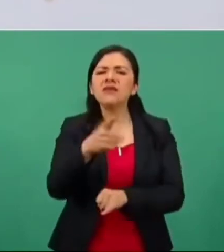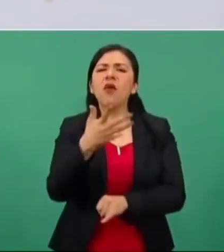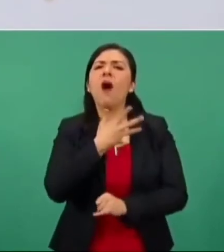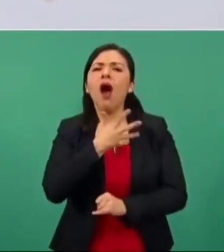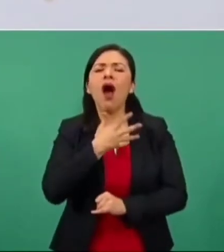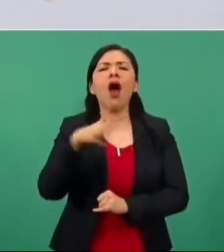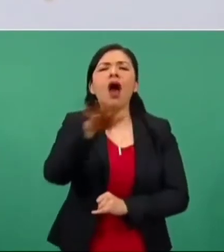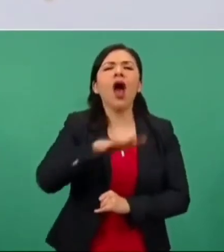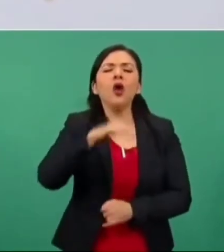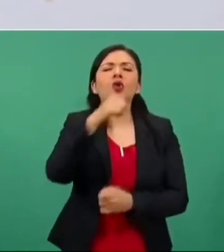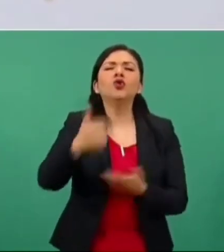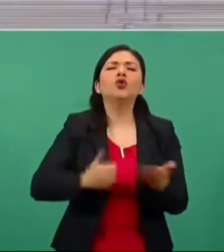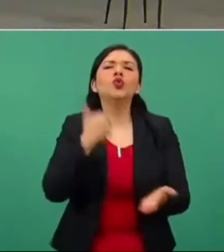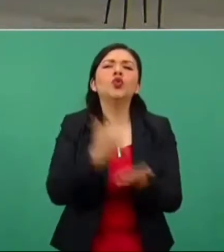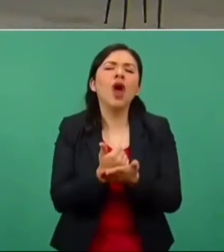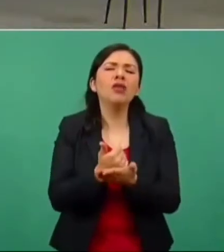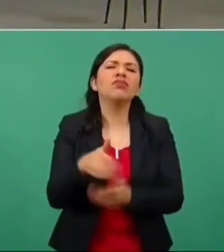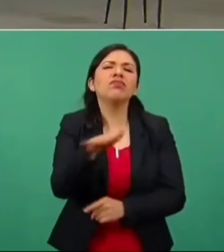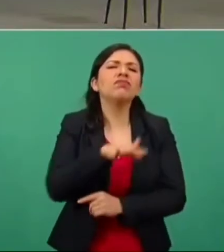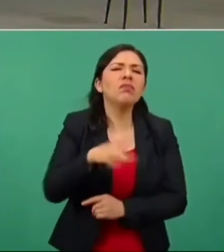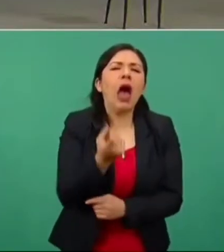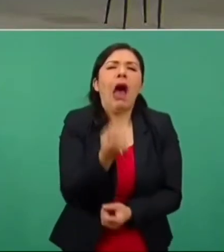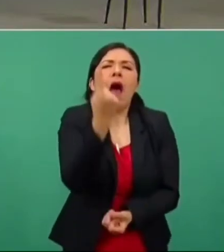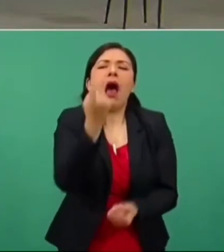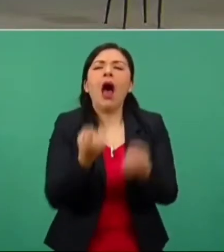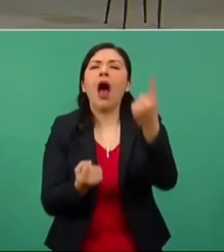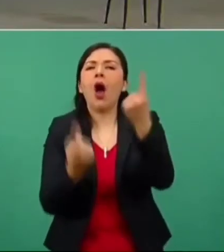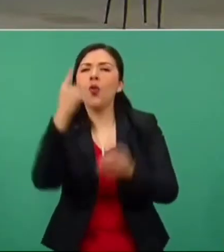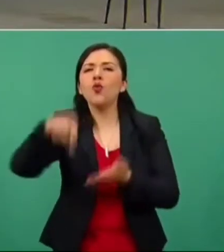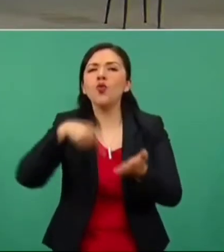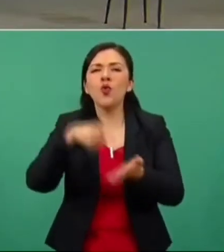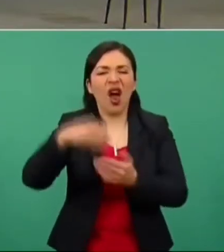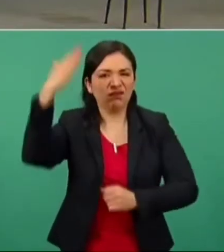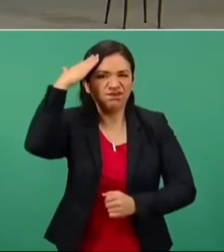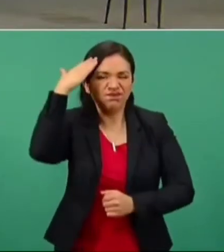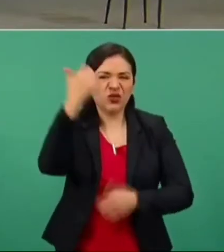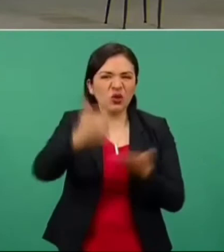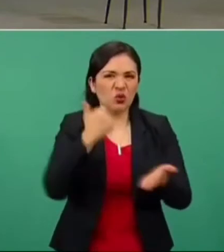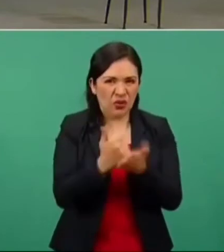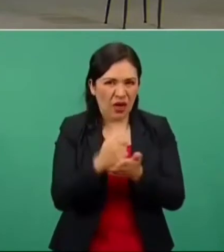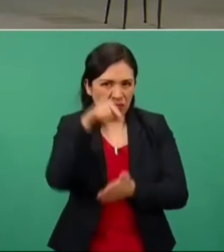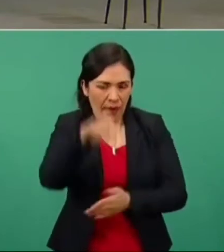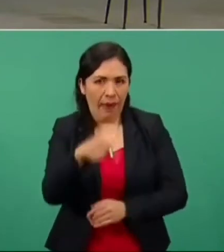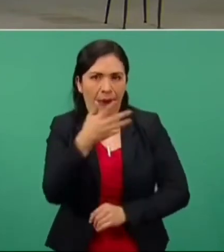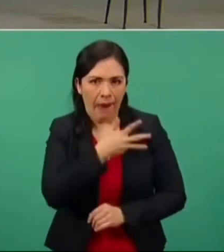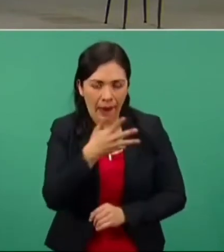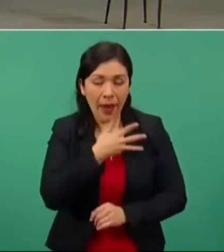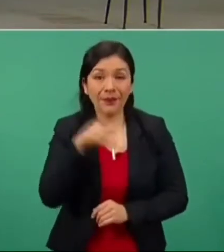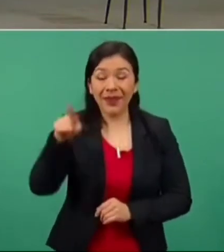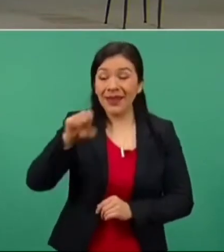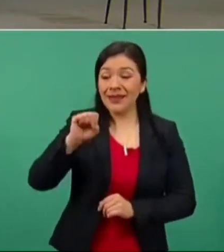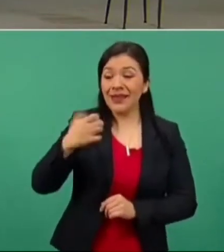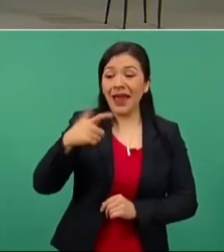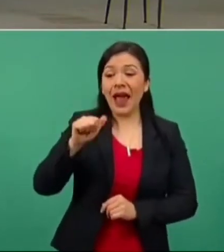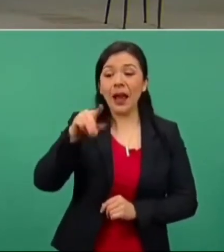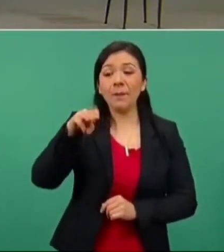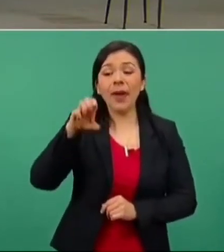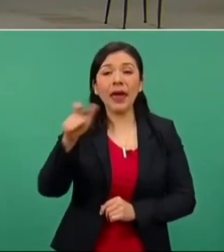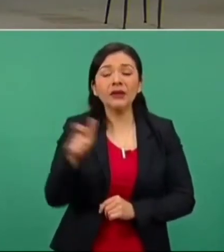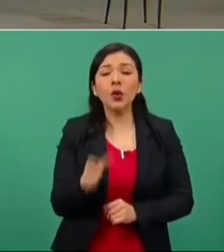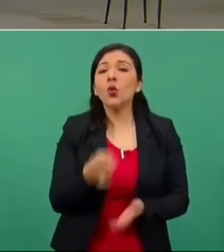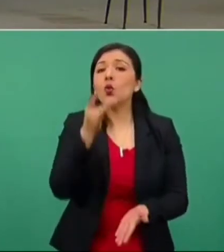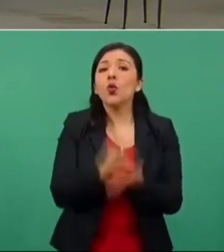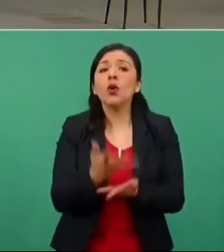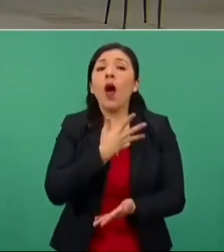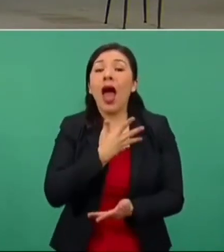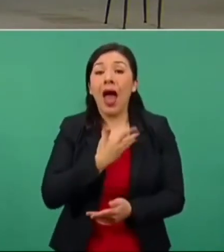suburbanas de algunas de las principales ciudades. Y ellos solamente venden siete